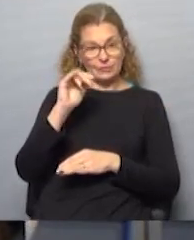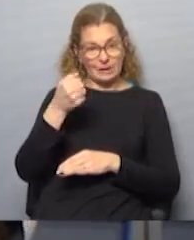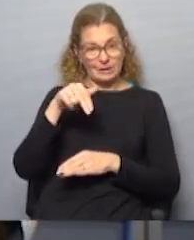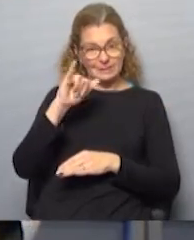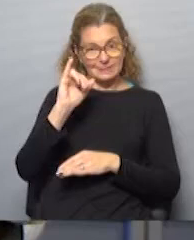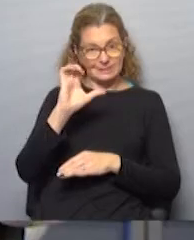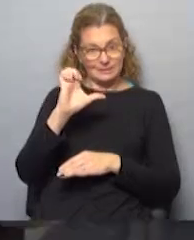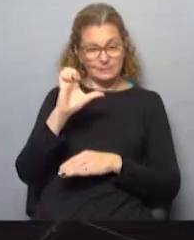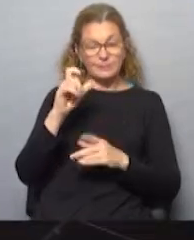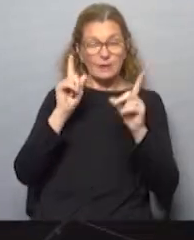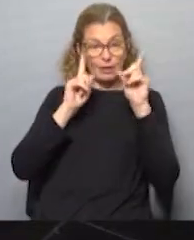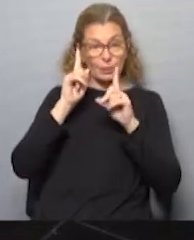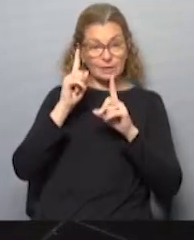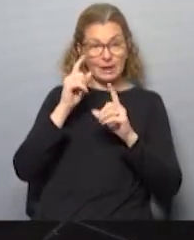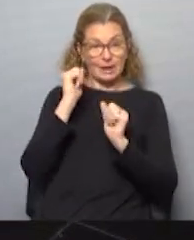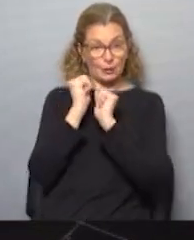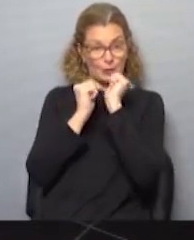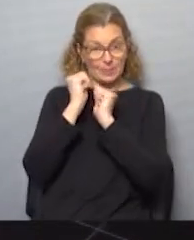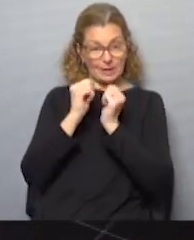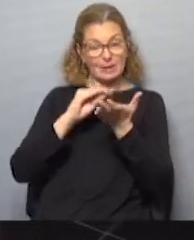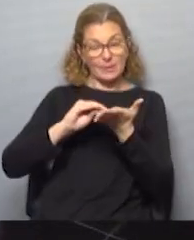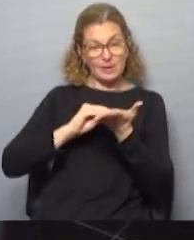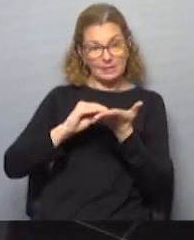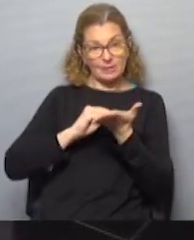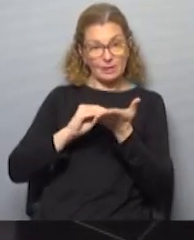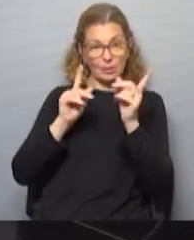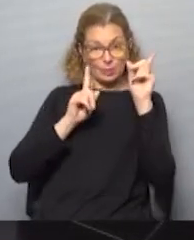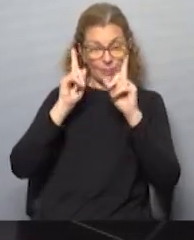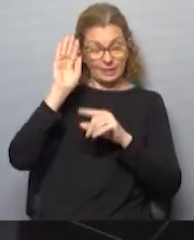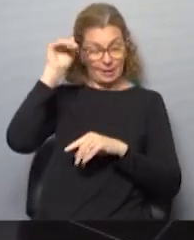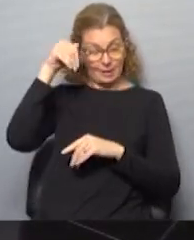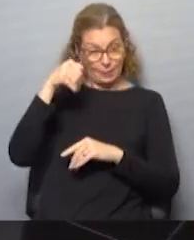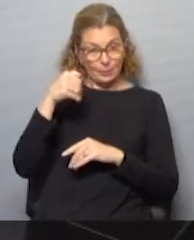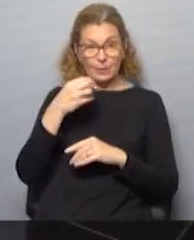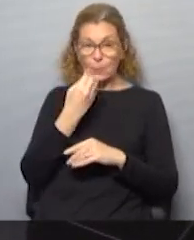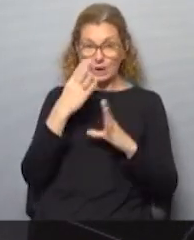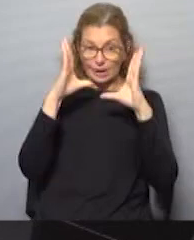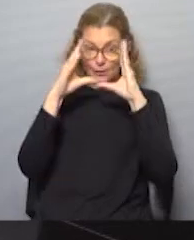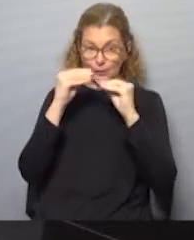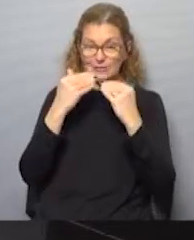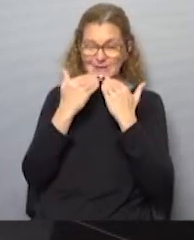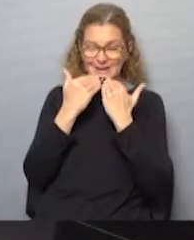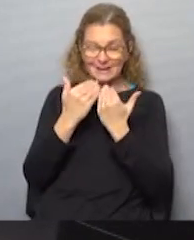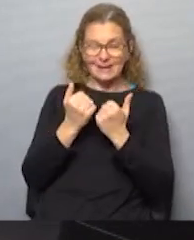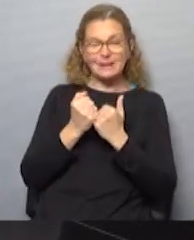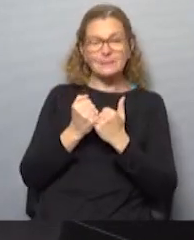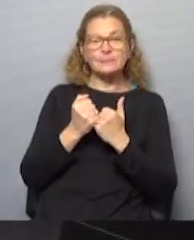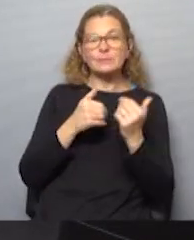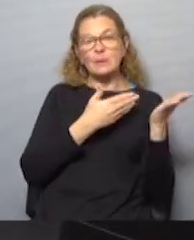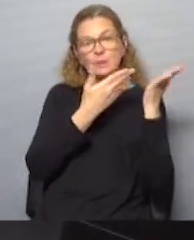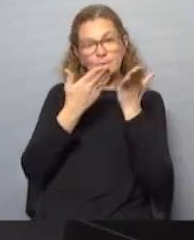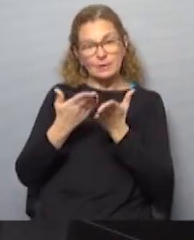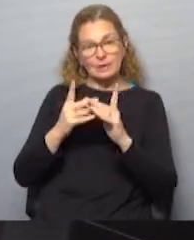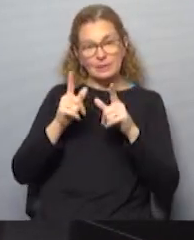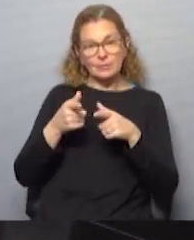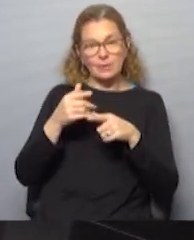de la facultad de ciencias económicas y de administración de la universidad de la república buenas noches muchas gracias y también le damos la bienvenida a